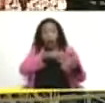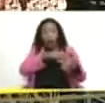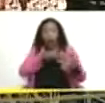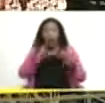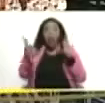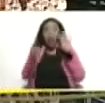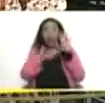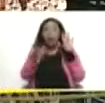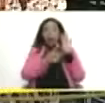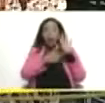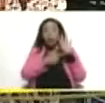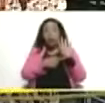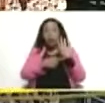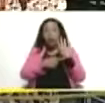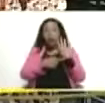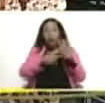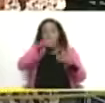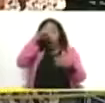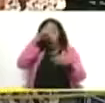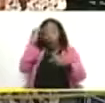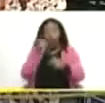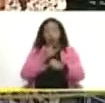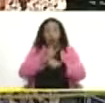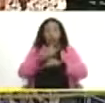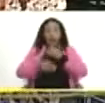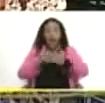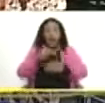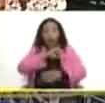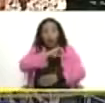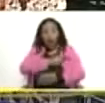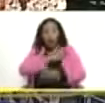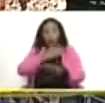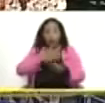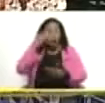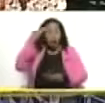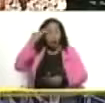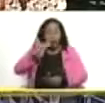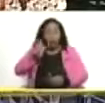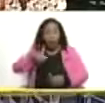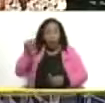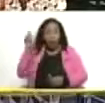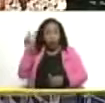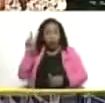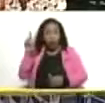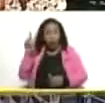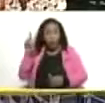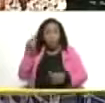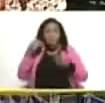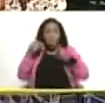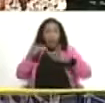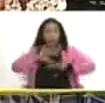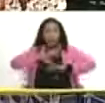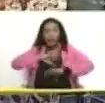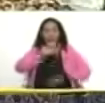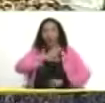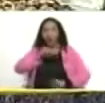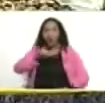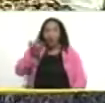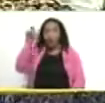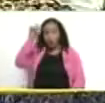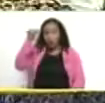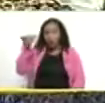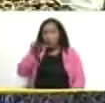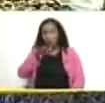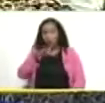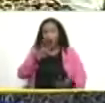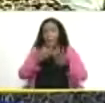gran obra que cumplen las fuerzas militares de Venezuela para la estabilidad interna, para el bienestar social del pueblo, para